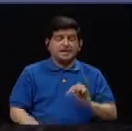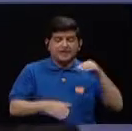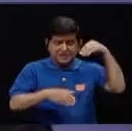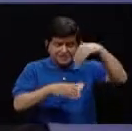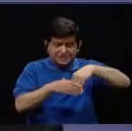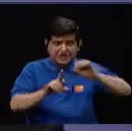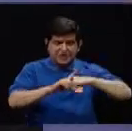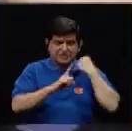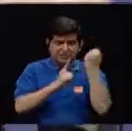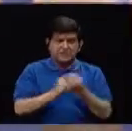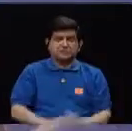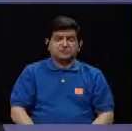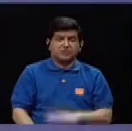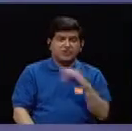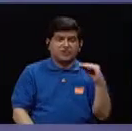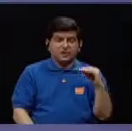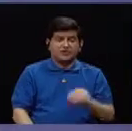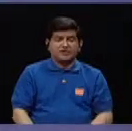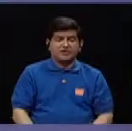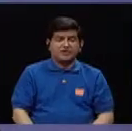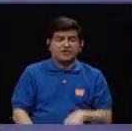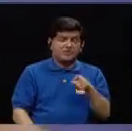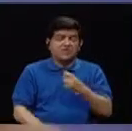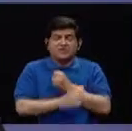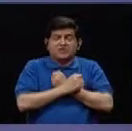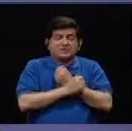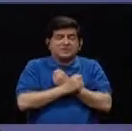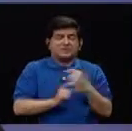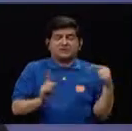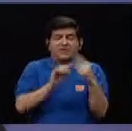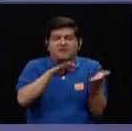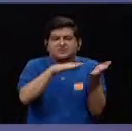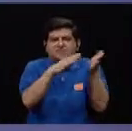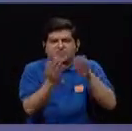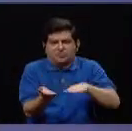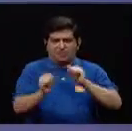en eso y se mueren por ese tipo de pasiones.